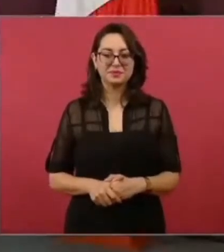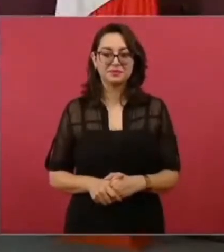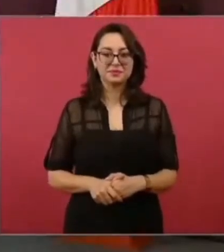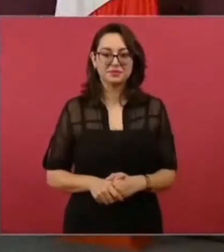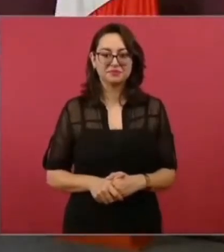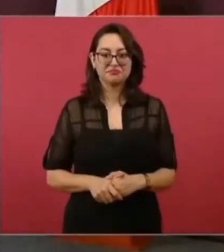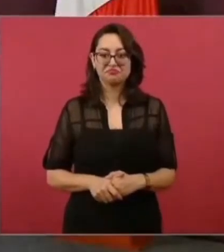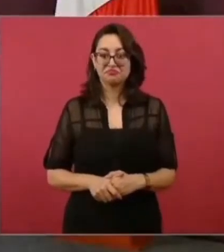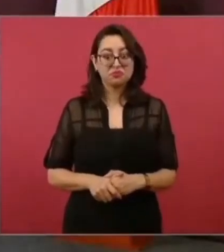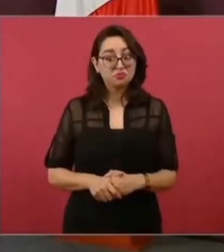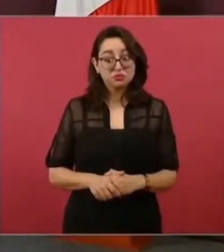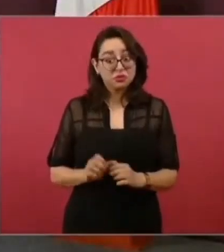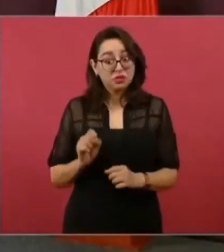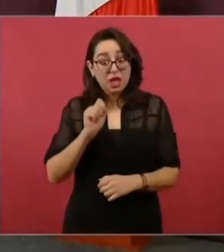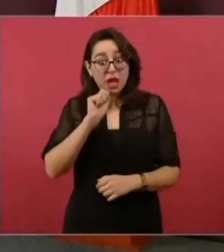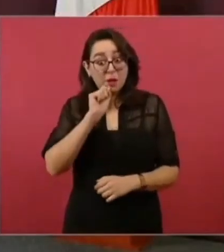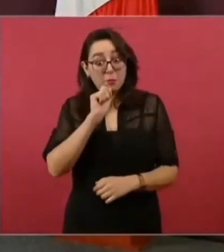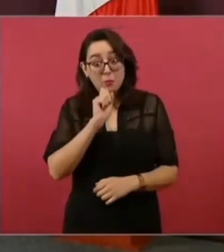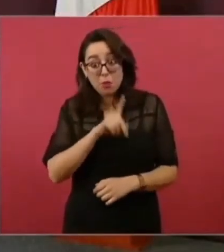Tampoco La Jornada.